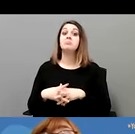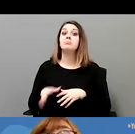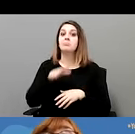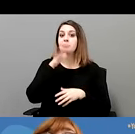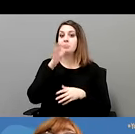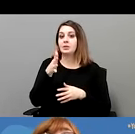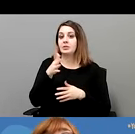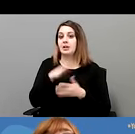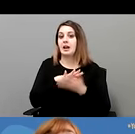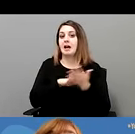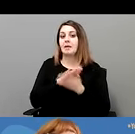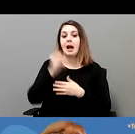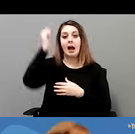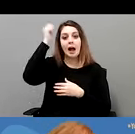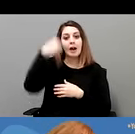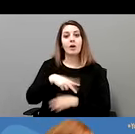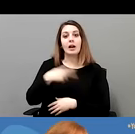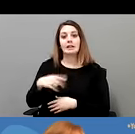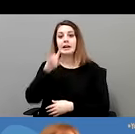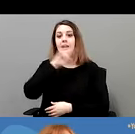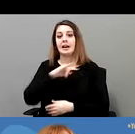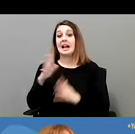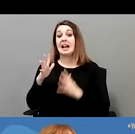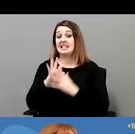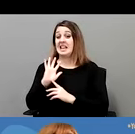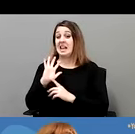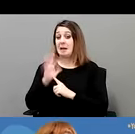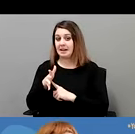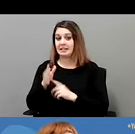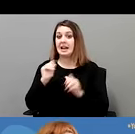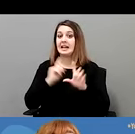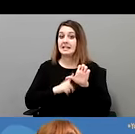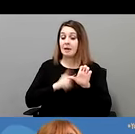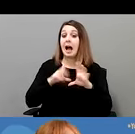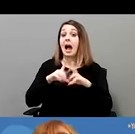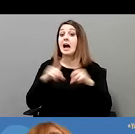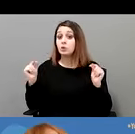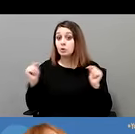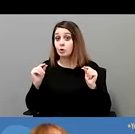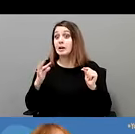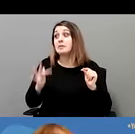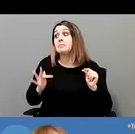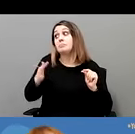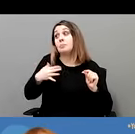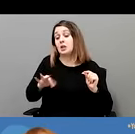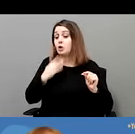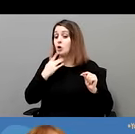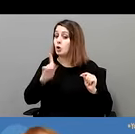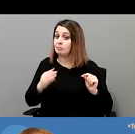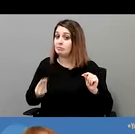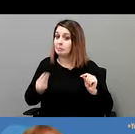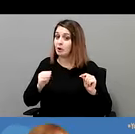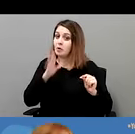están. Hablamos de Aragón, Cantabria, Canarias, Castilla-La Mancha, Extremadura, Asturias, y se podría incluir, no la he incluido porque tiene